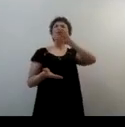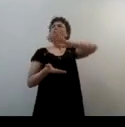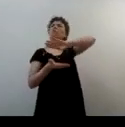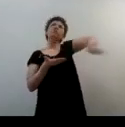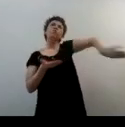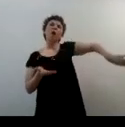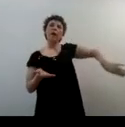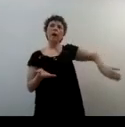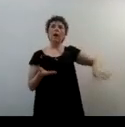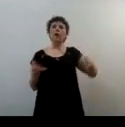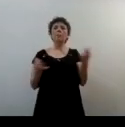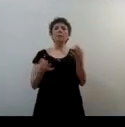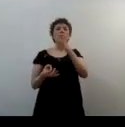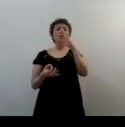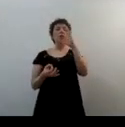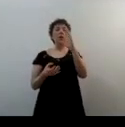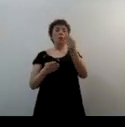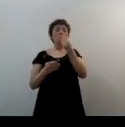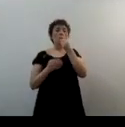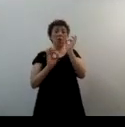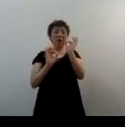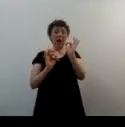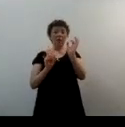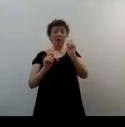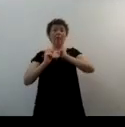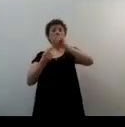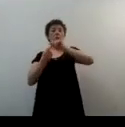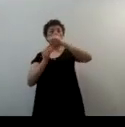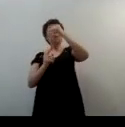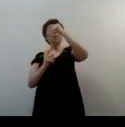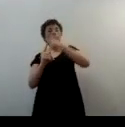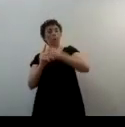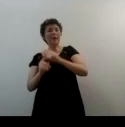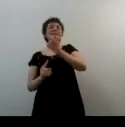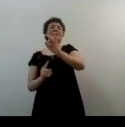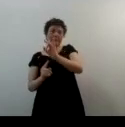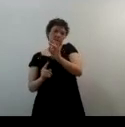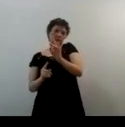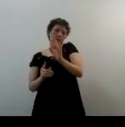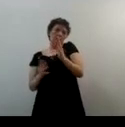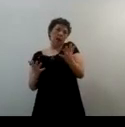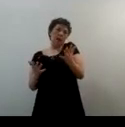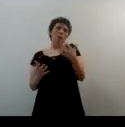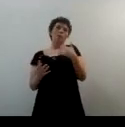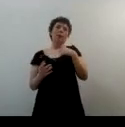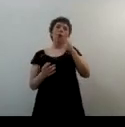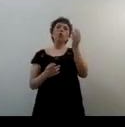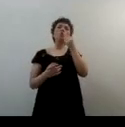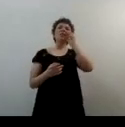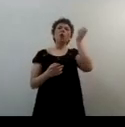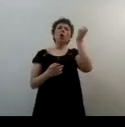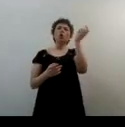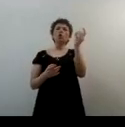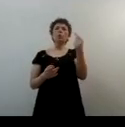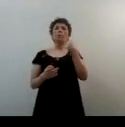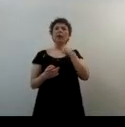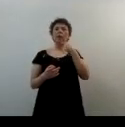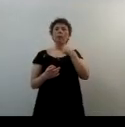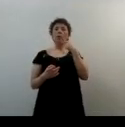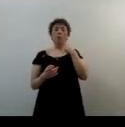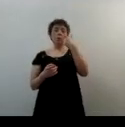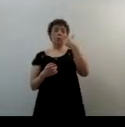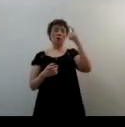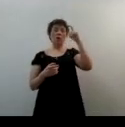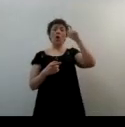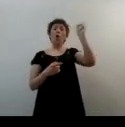consumo carbohidratos y me va a bajar esa glucemia. Pero claro, me estoy quitando otros muchos nutrientes que tienen funciones básicas en mi cuerpo. Y